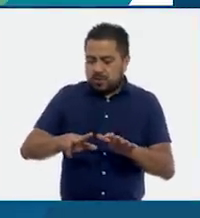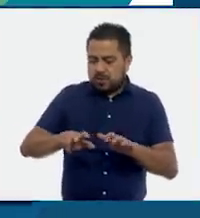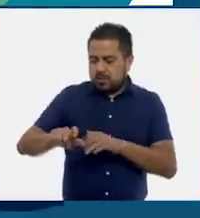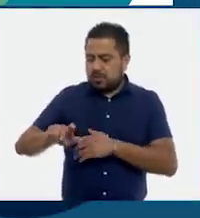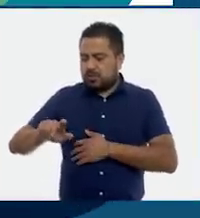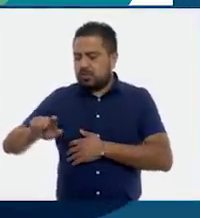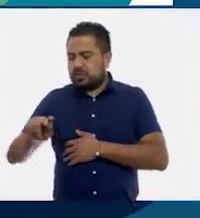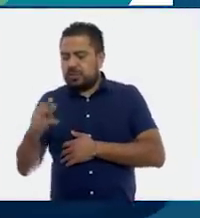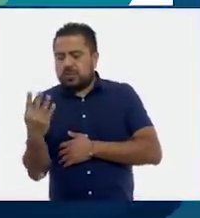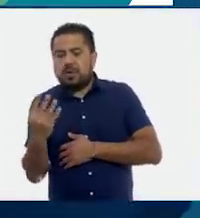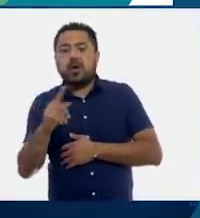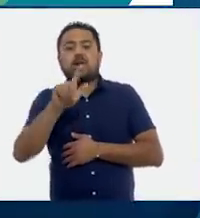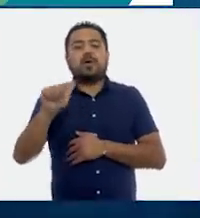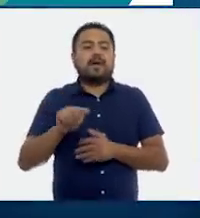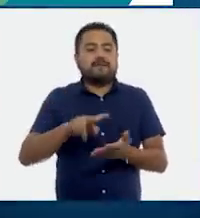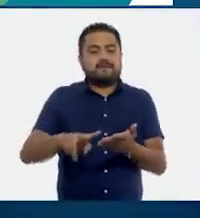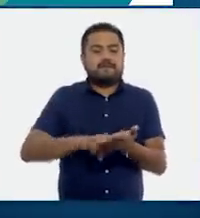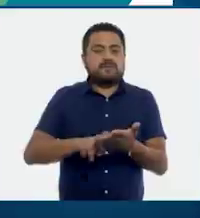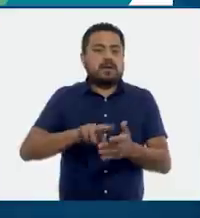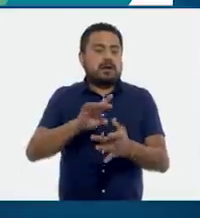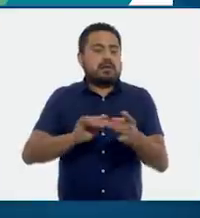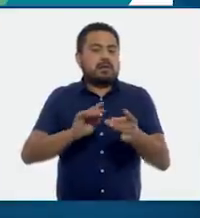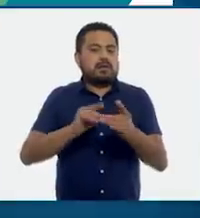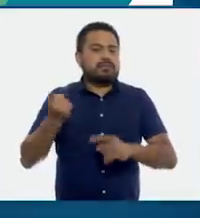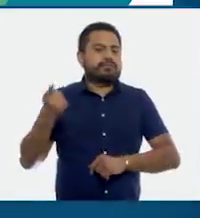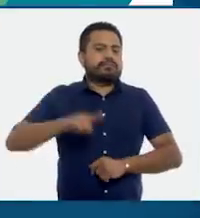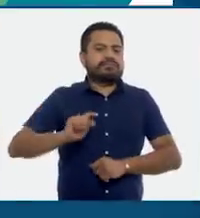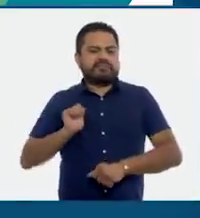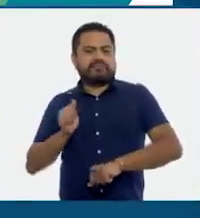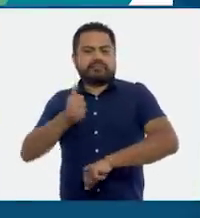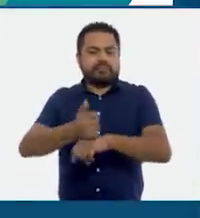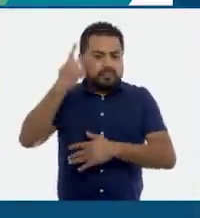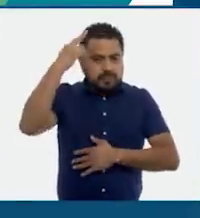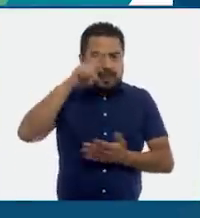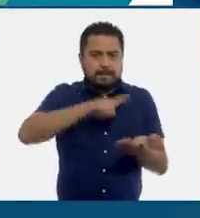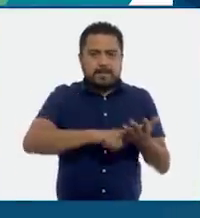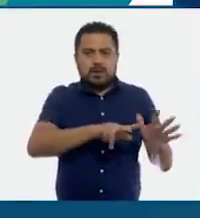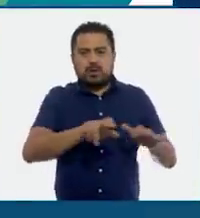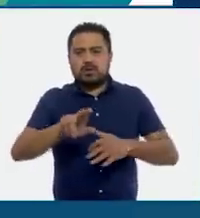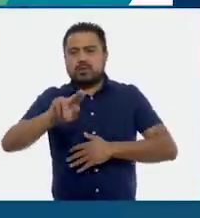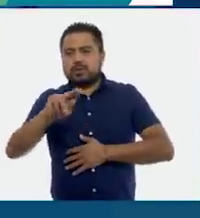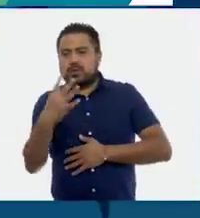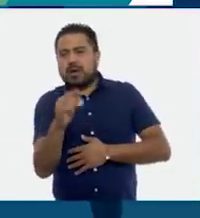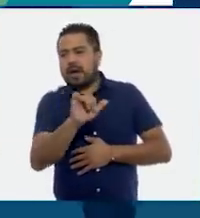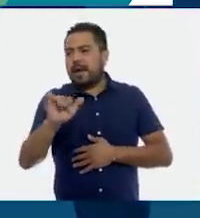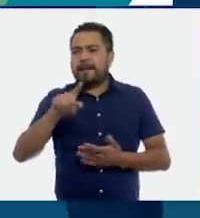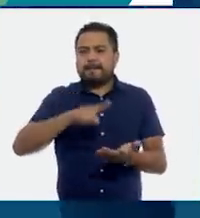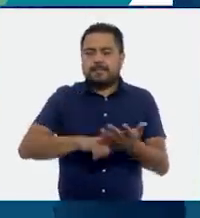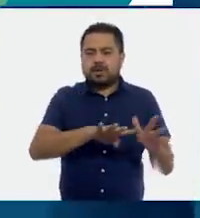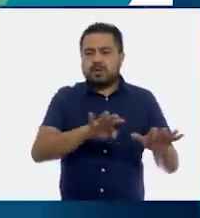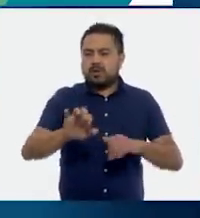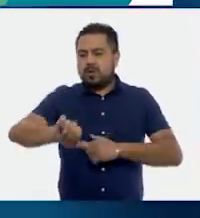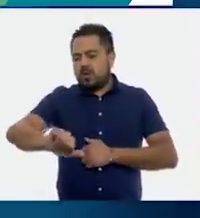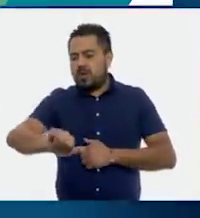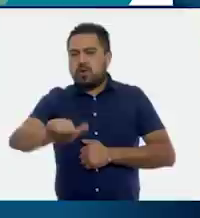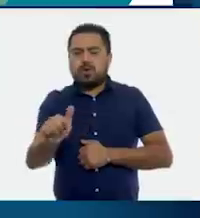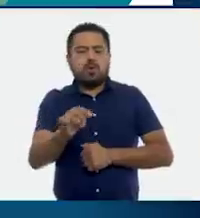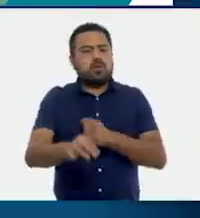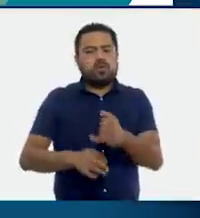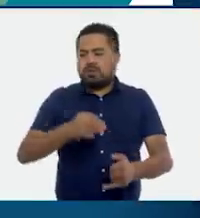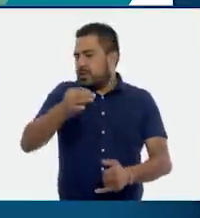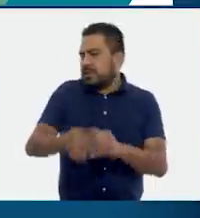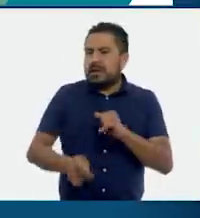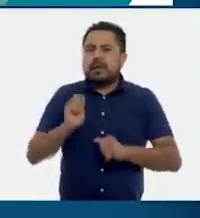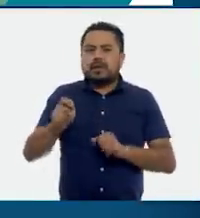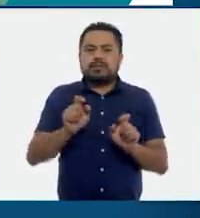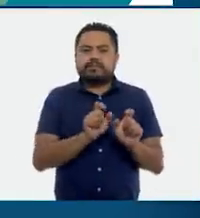Después, en color verde, se indica la dictadura de Porfirio Díaz, entre 1884 y 1911. Y por último,